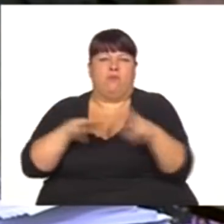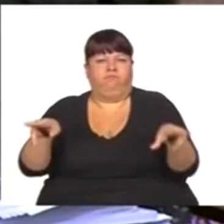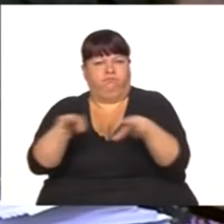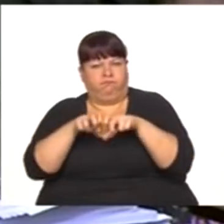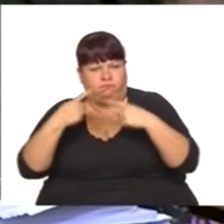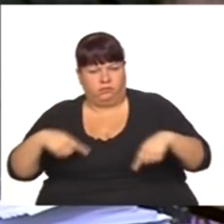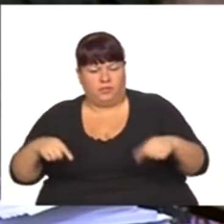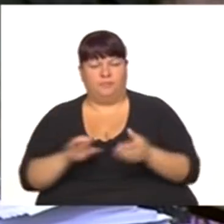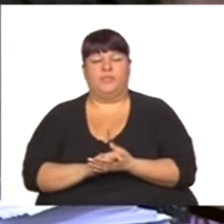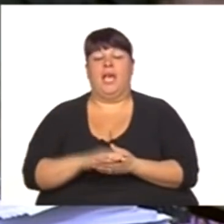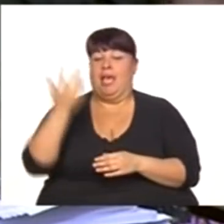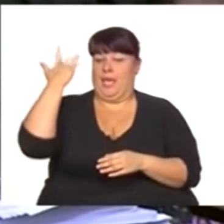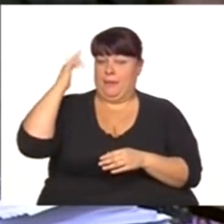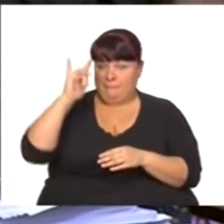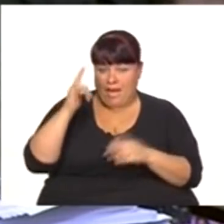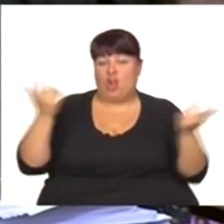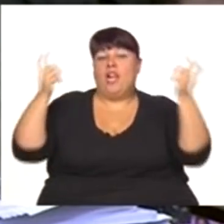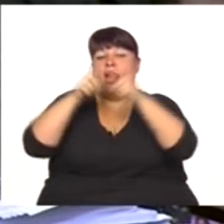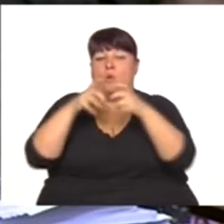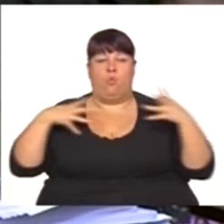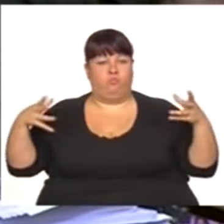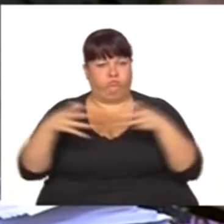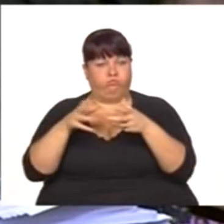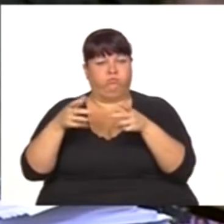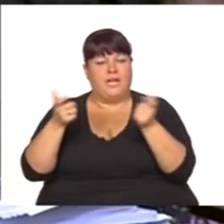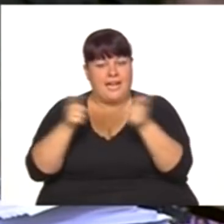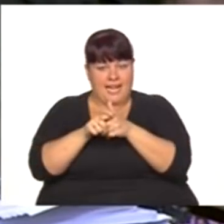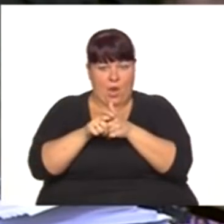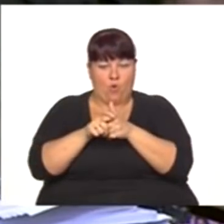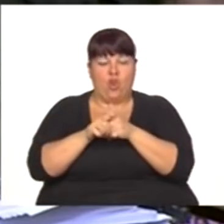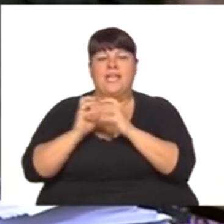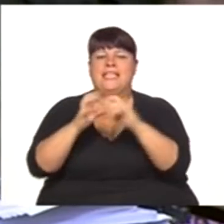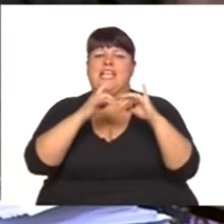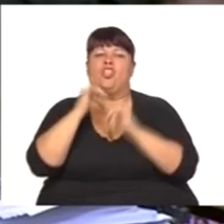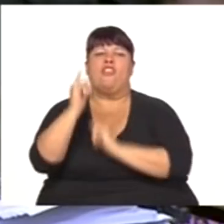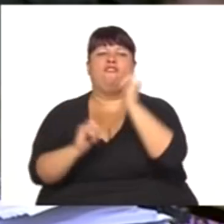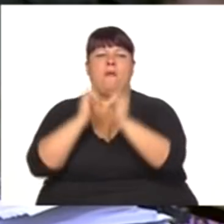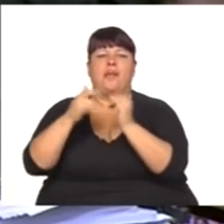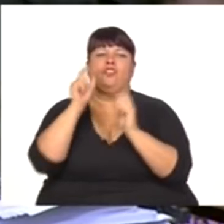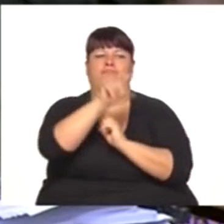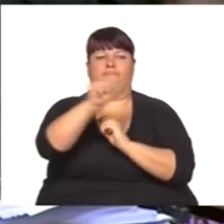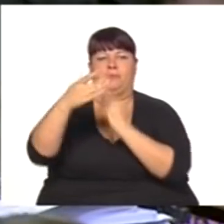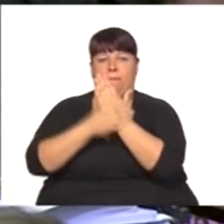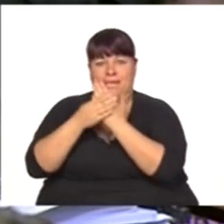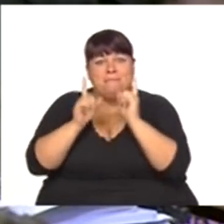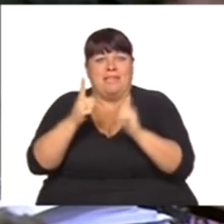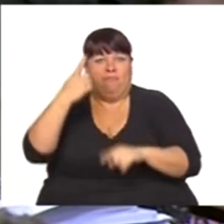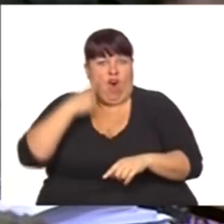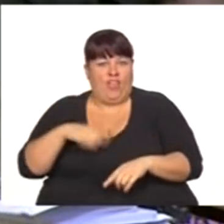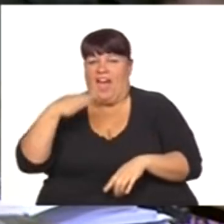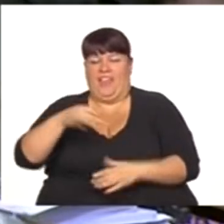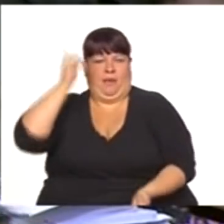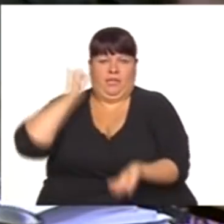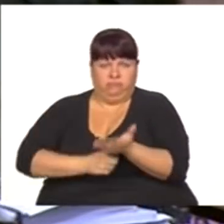tributarias. El miércoles hubo una reunión conjunta, una sesión informativa de los ministros y ese mismo día teníamos